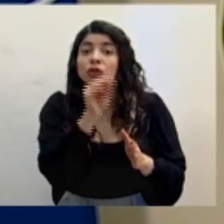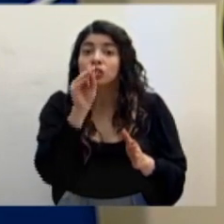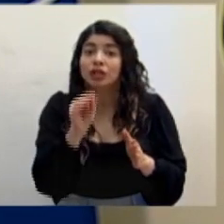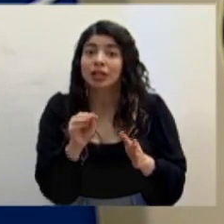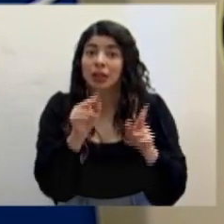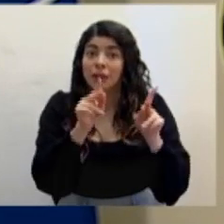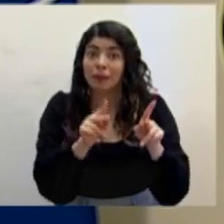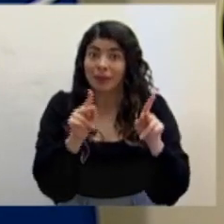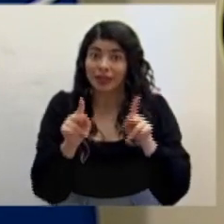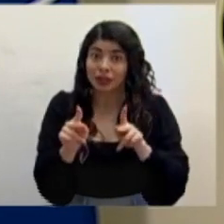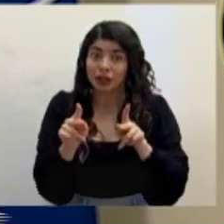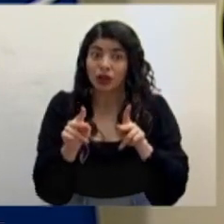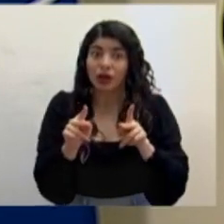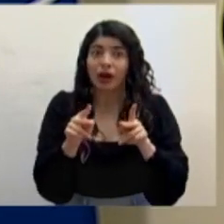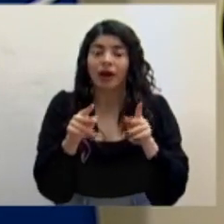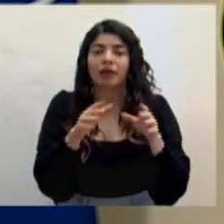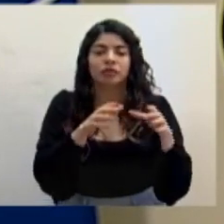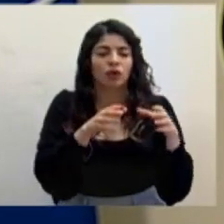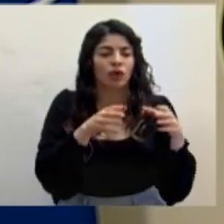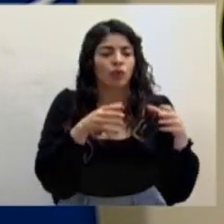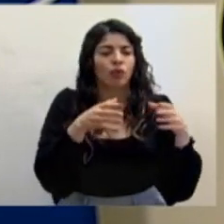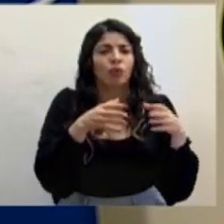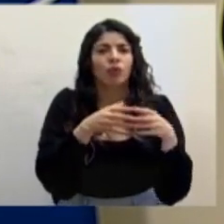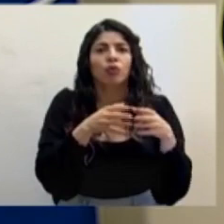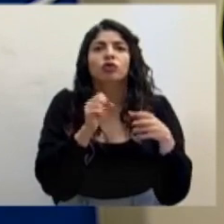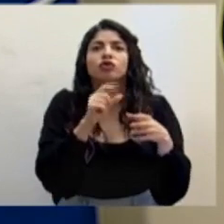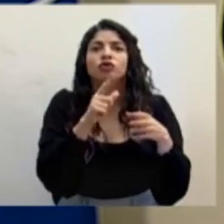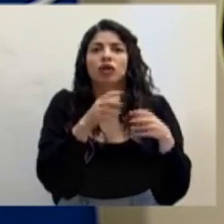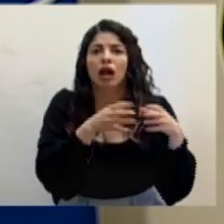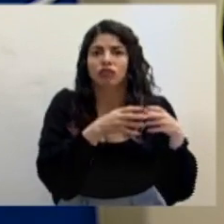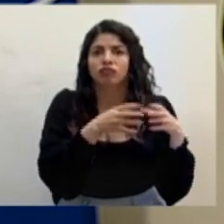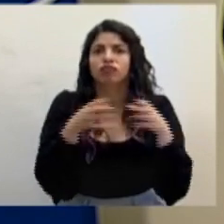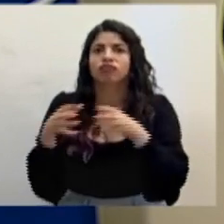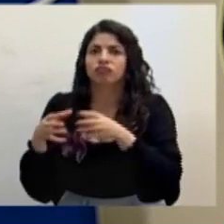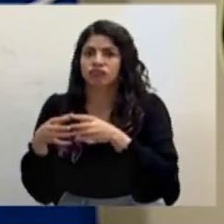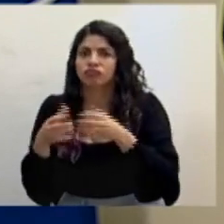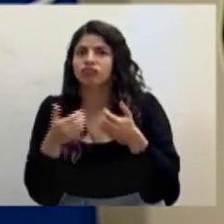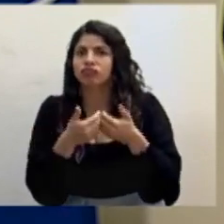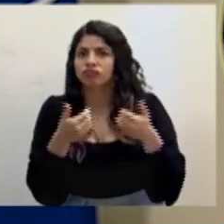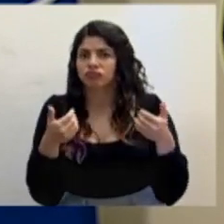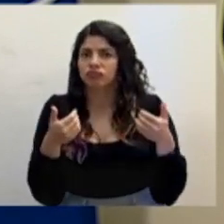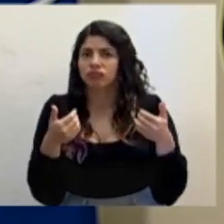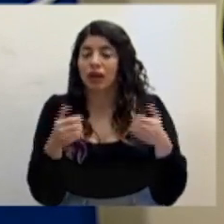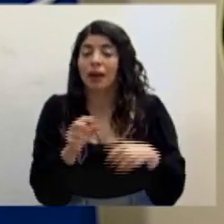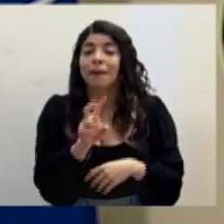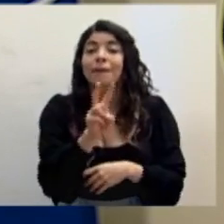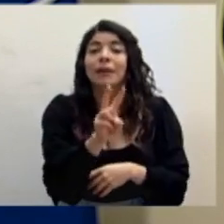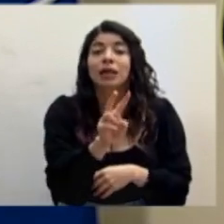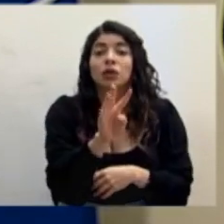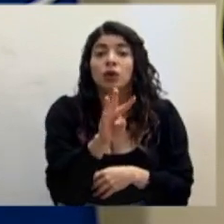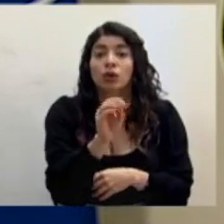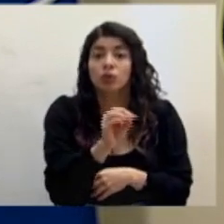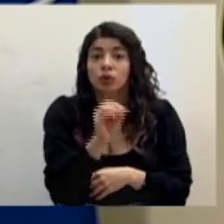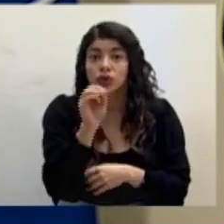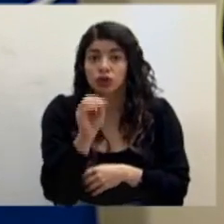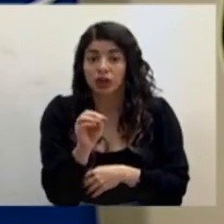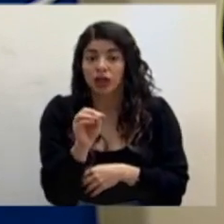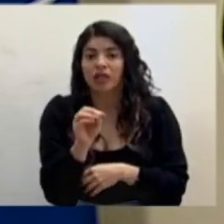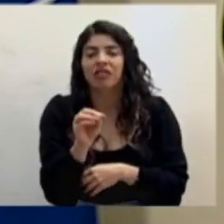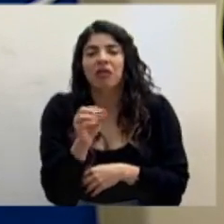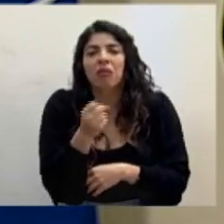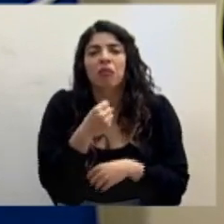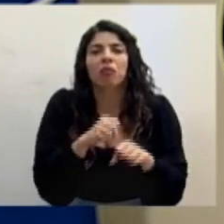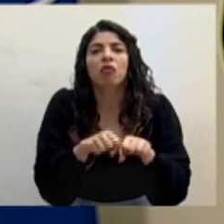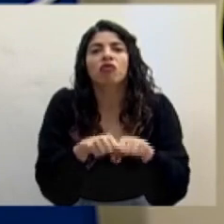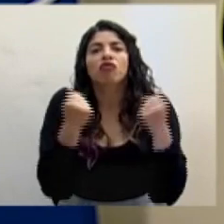personas interactuaban en burbujas sociales y un 24% aproximadamente rompen